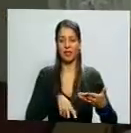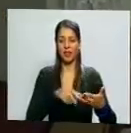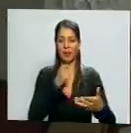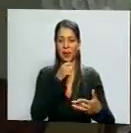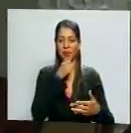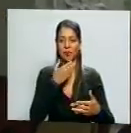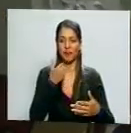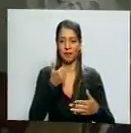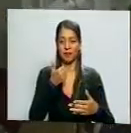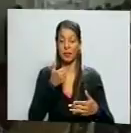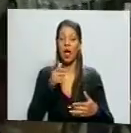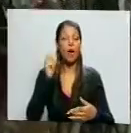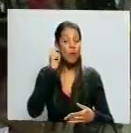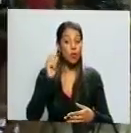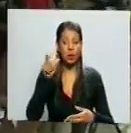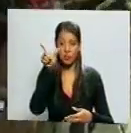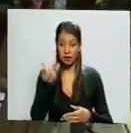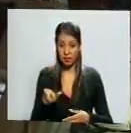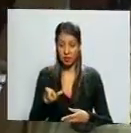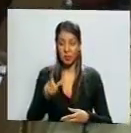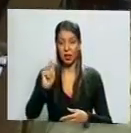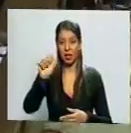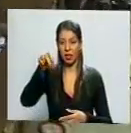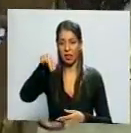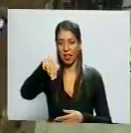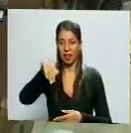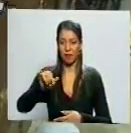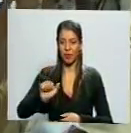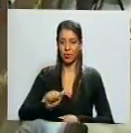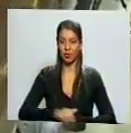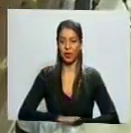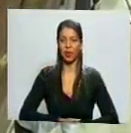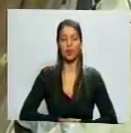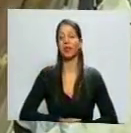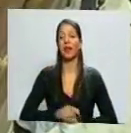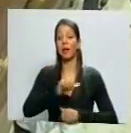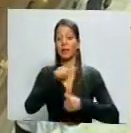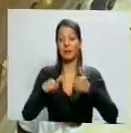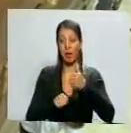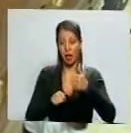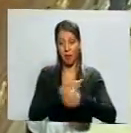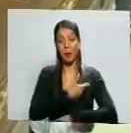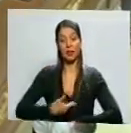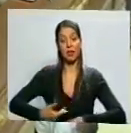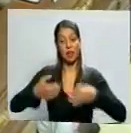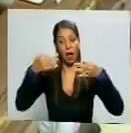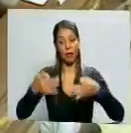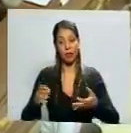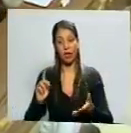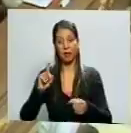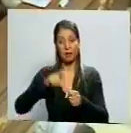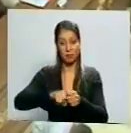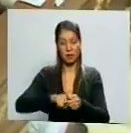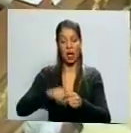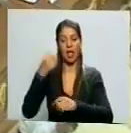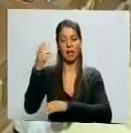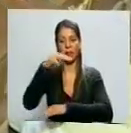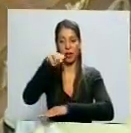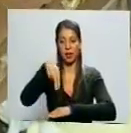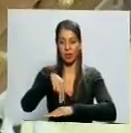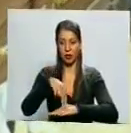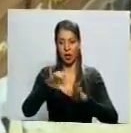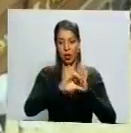de la constituyente Tania Valentina Díaz como primera vicepresidenta de la Asamblea Nacional